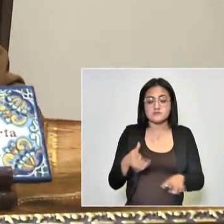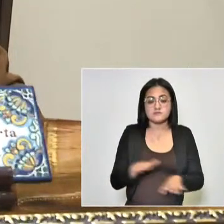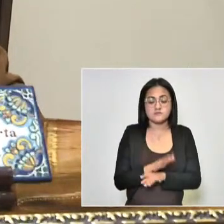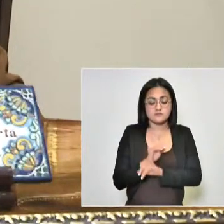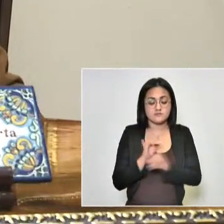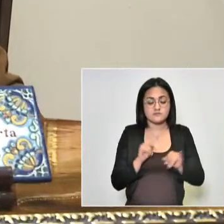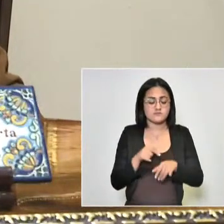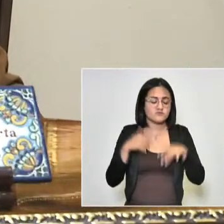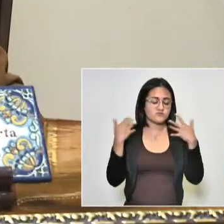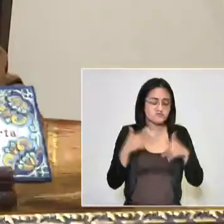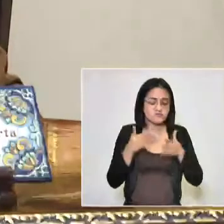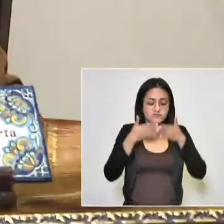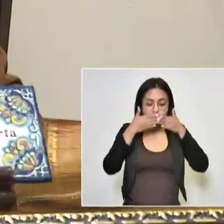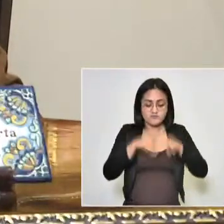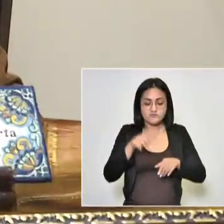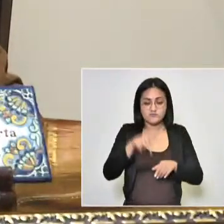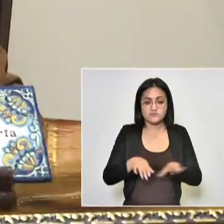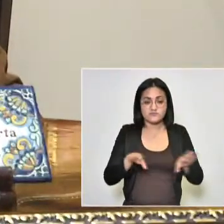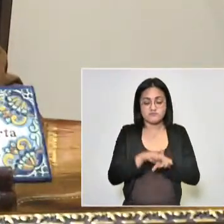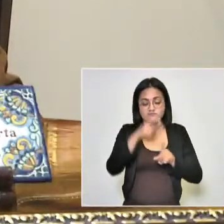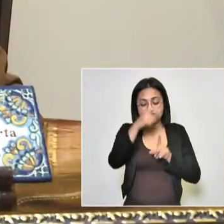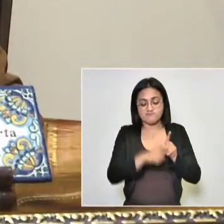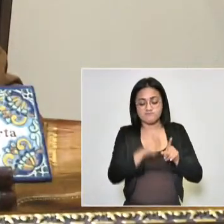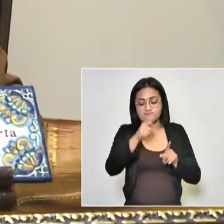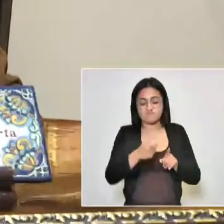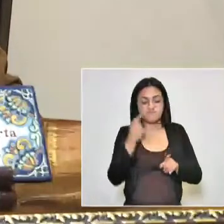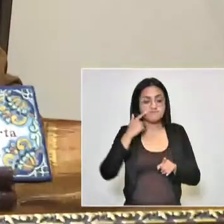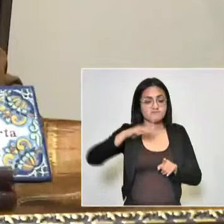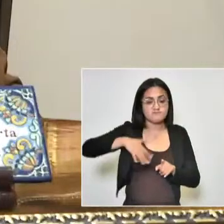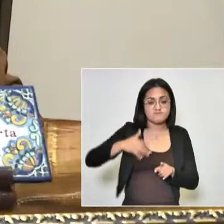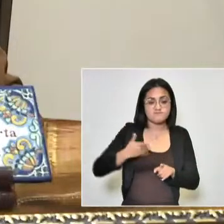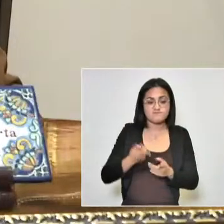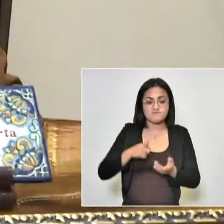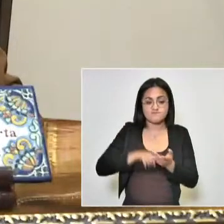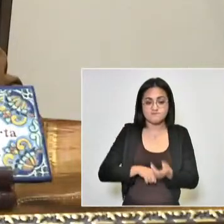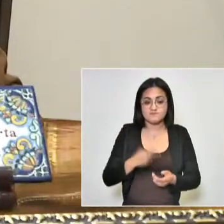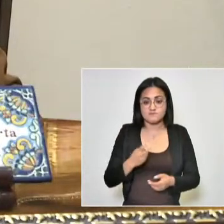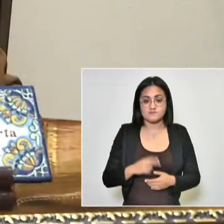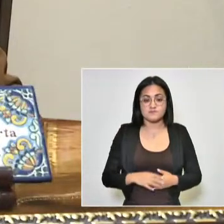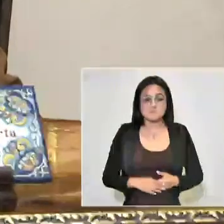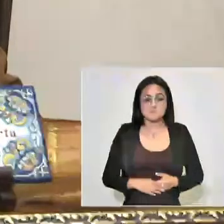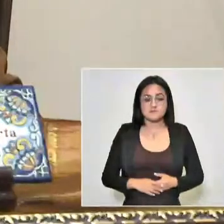izquierda mexicana un perfil de búsqueda del poder público,